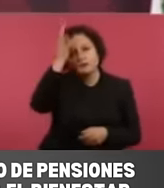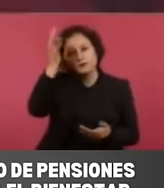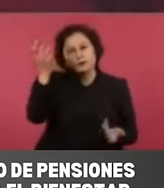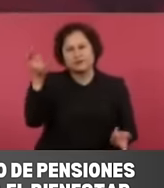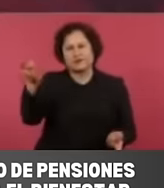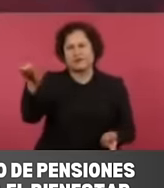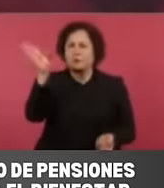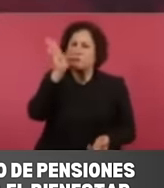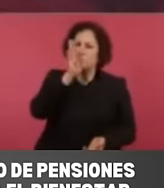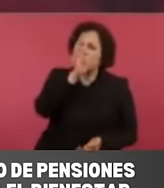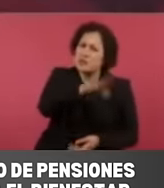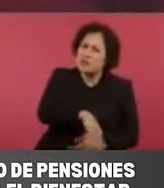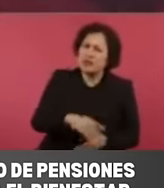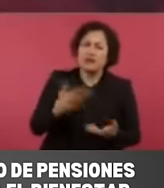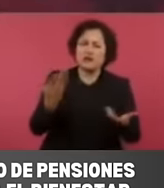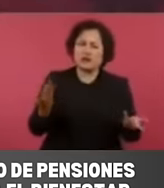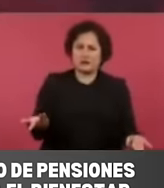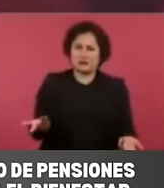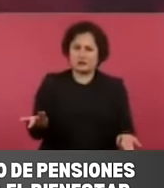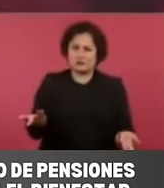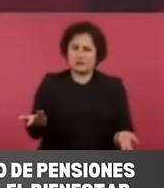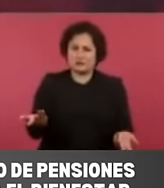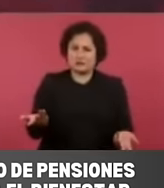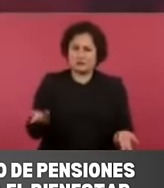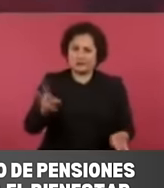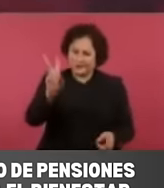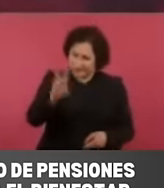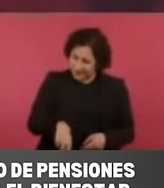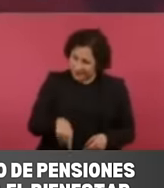que al estar queriendo